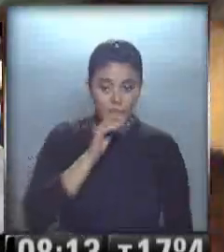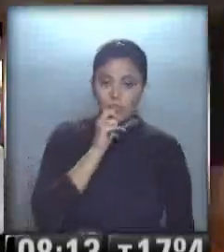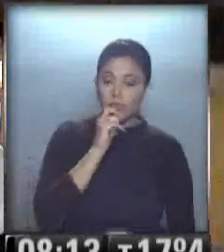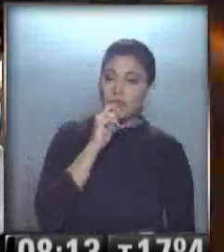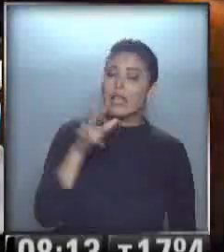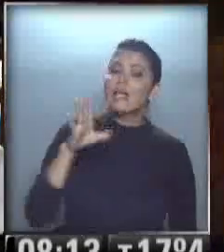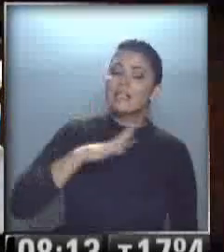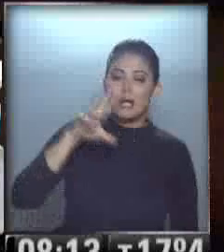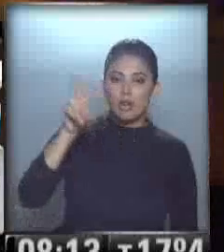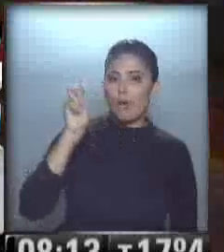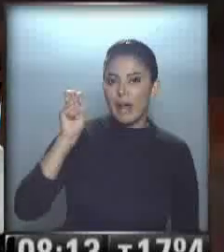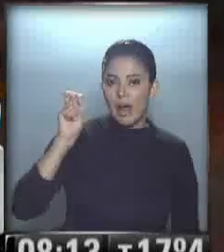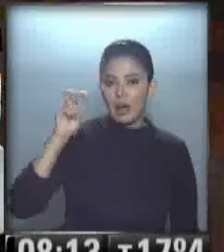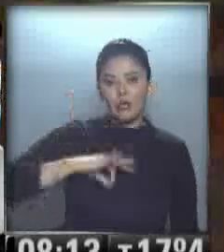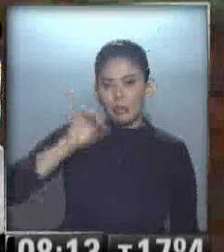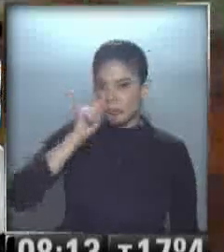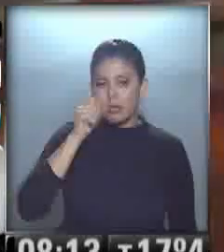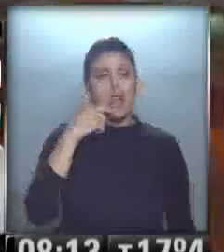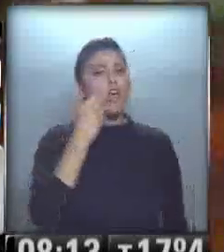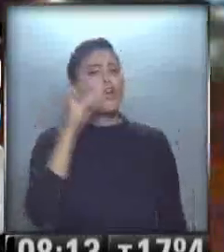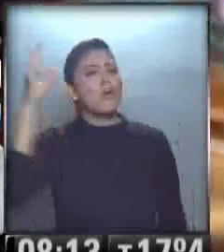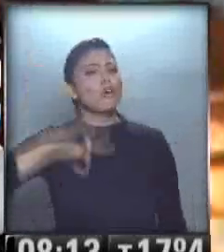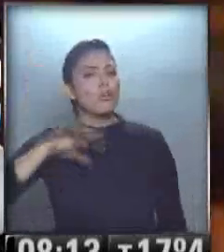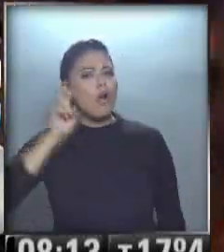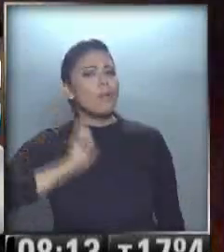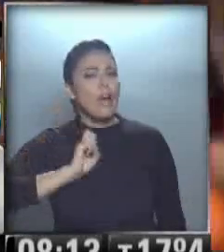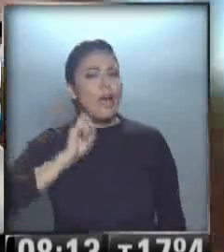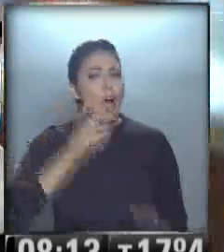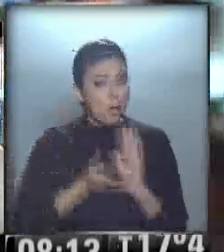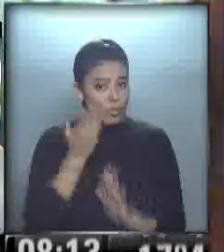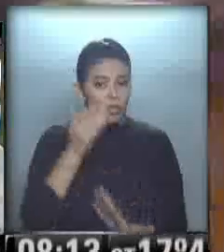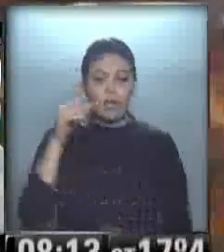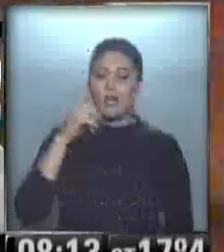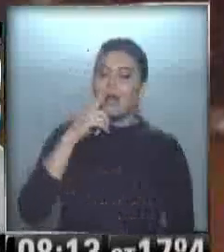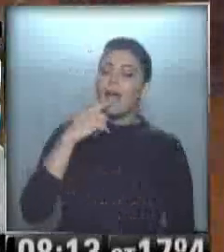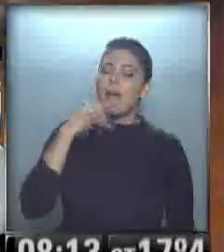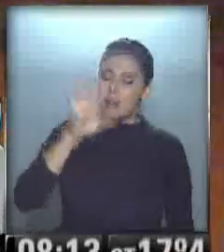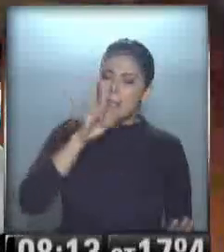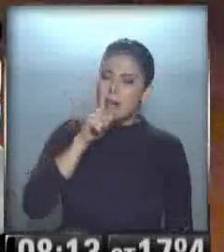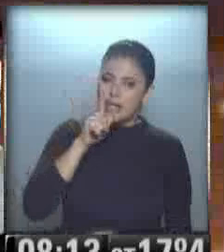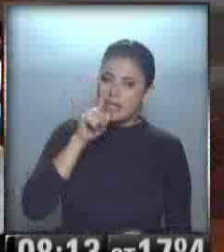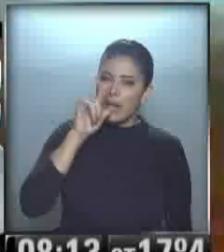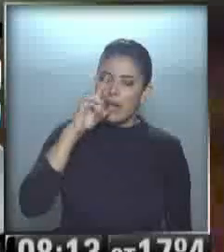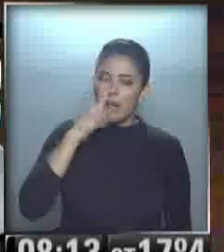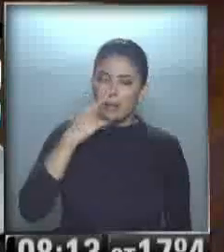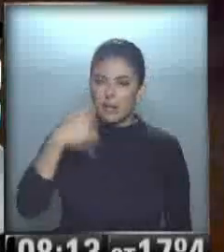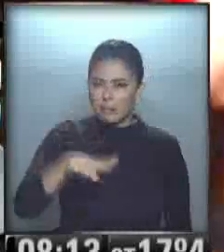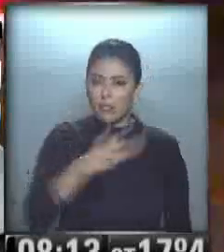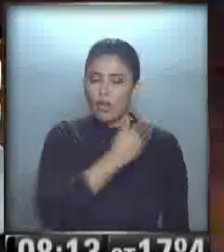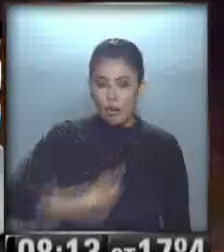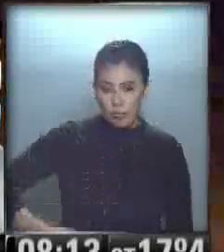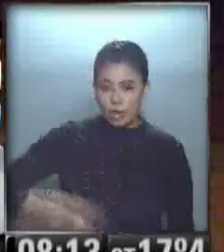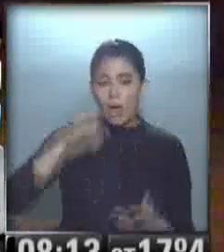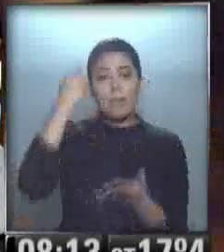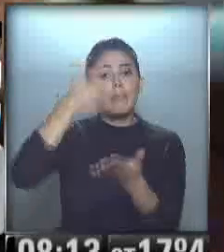eso ya se cobró el sueldo. ¿Y cómo cobraron? ¿Cobraron con el aumento? Claro, hoy me parece que en estos días el gobierno les